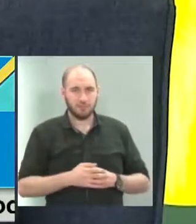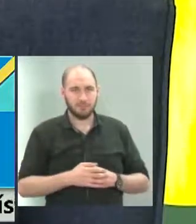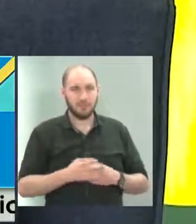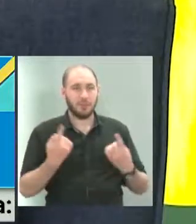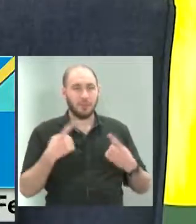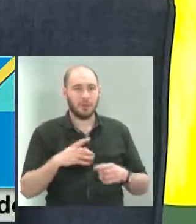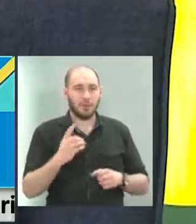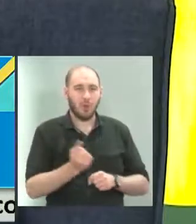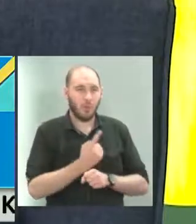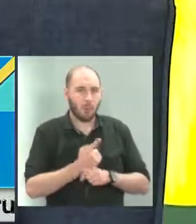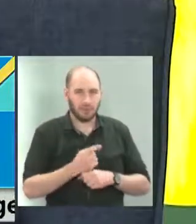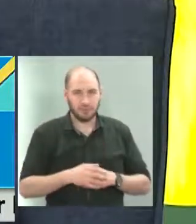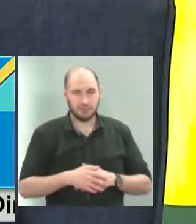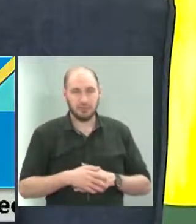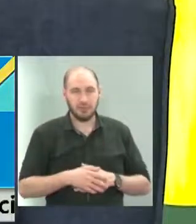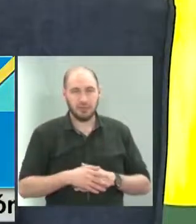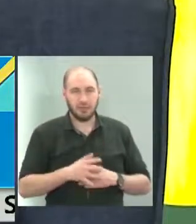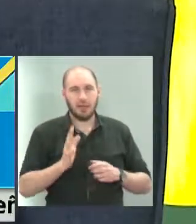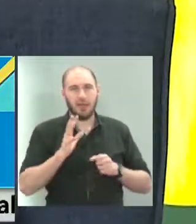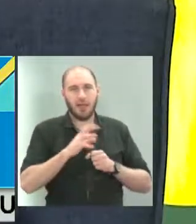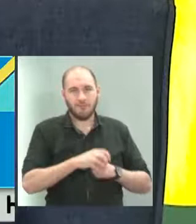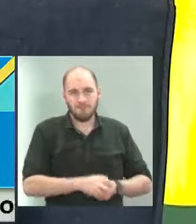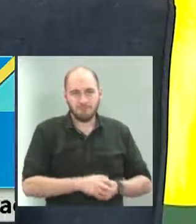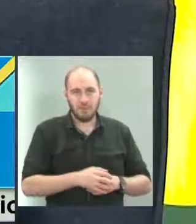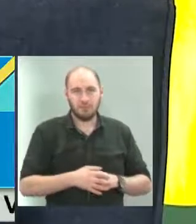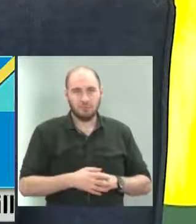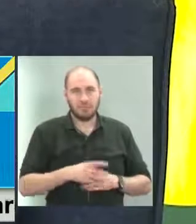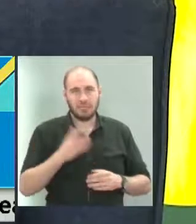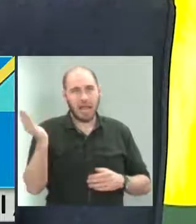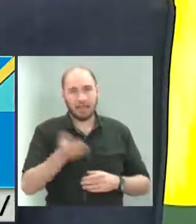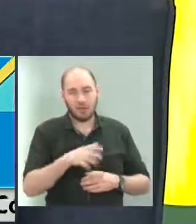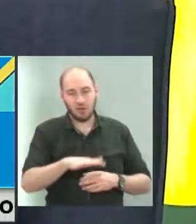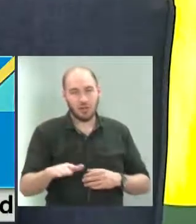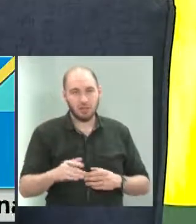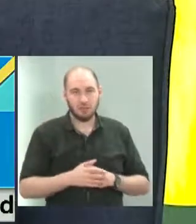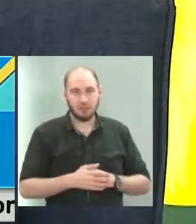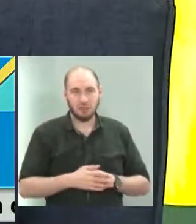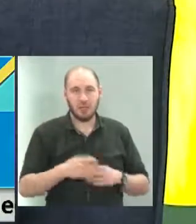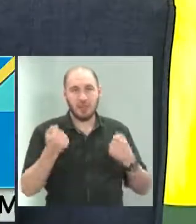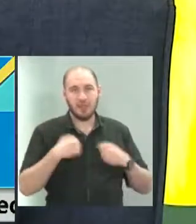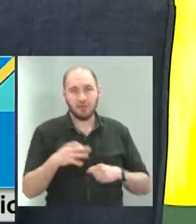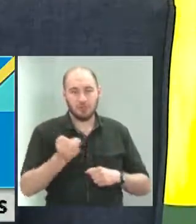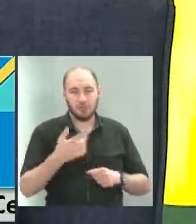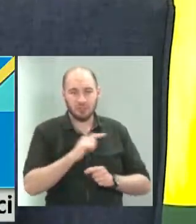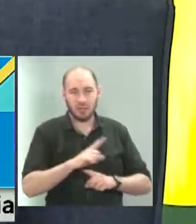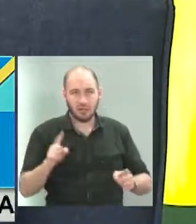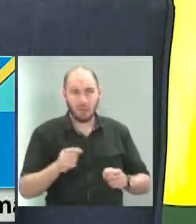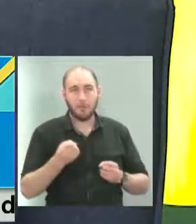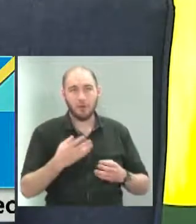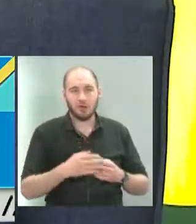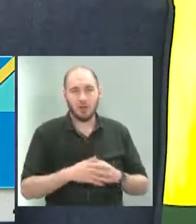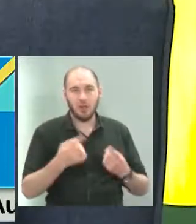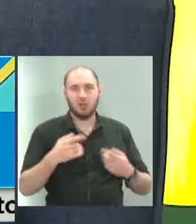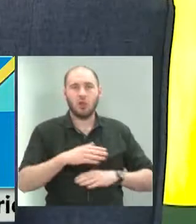pero no podemos tampoco reprimir, castigar a los chicos del deporte amateur si por